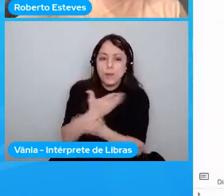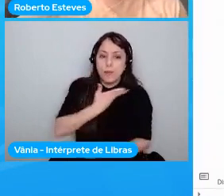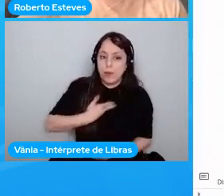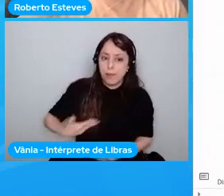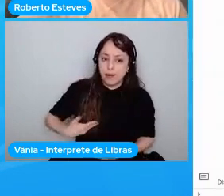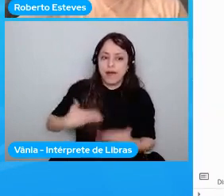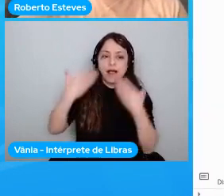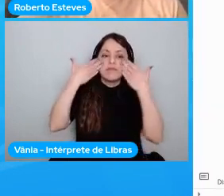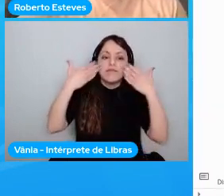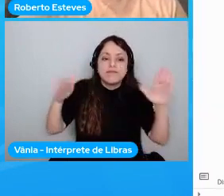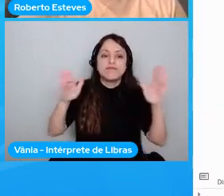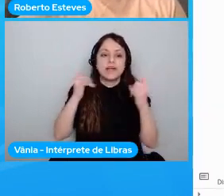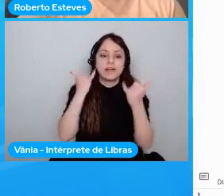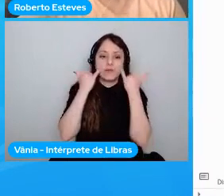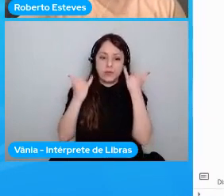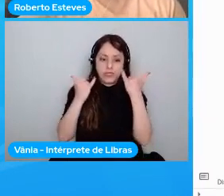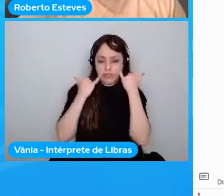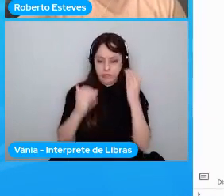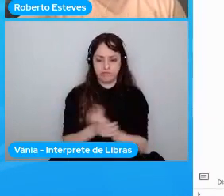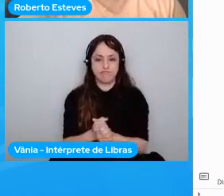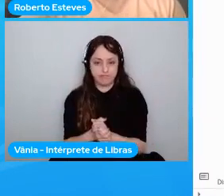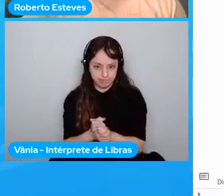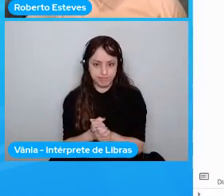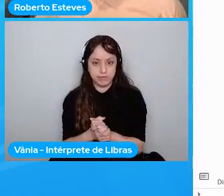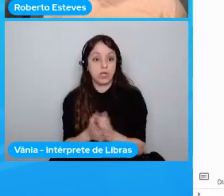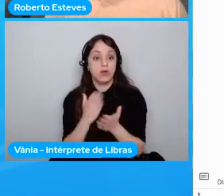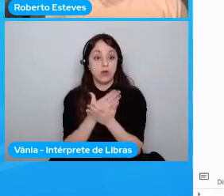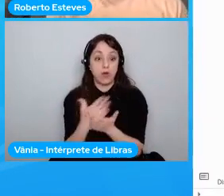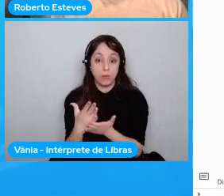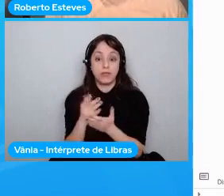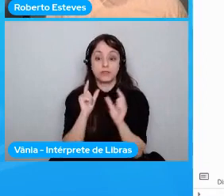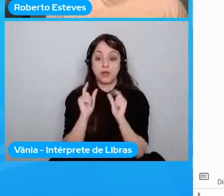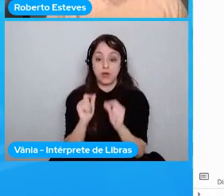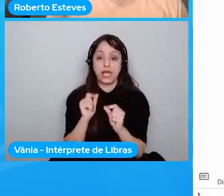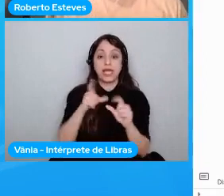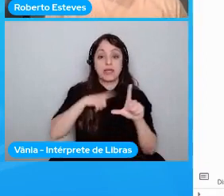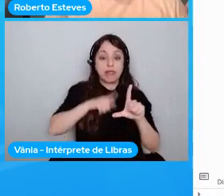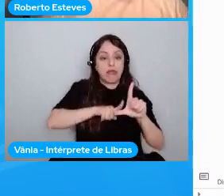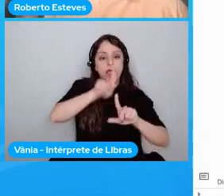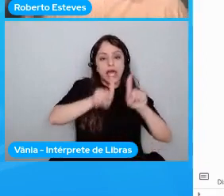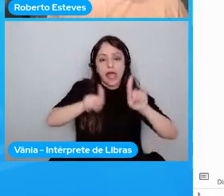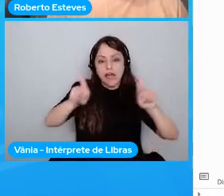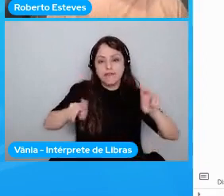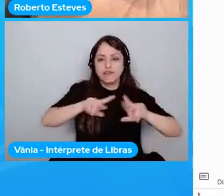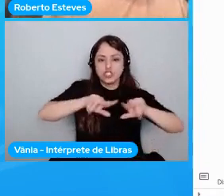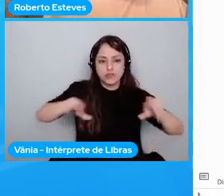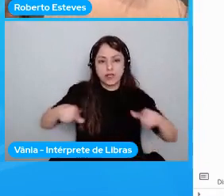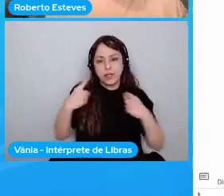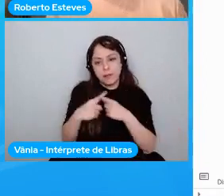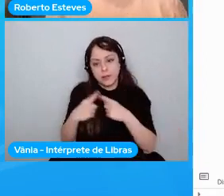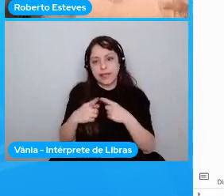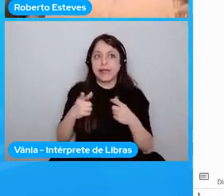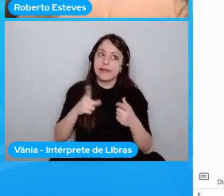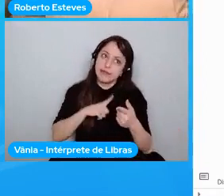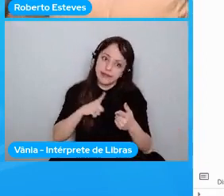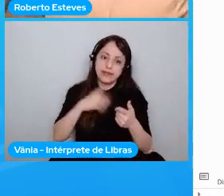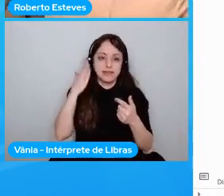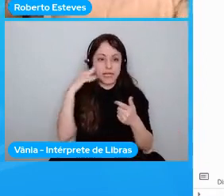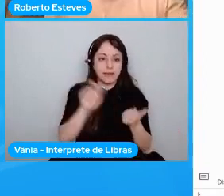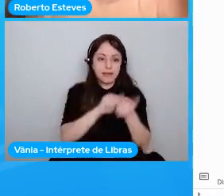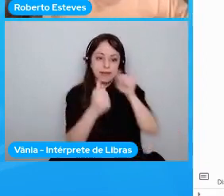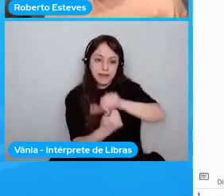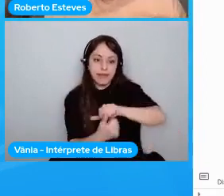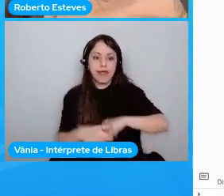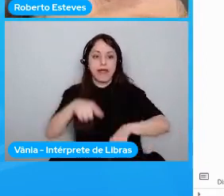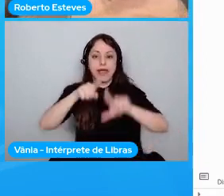abiertos. Entonces empezamos a iterar en diferentes tipos de gráficos, porque también sabemos que al hacer gráfico tenemos que